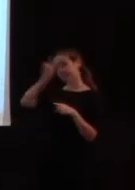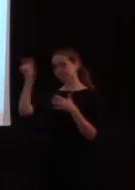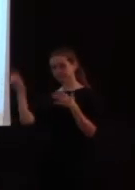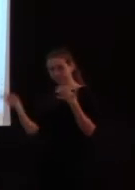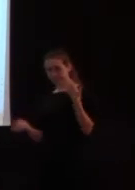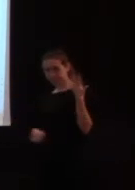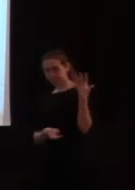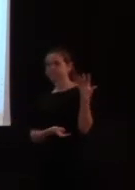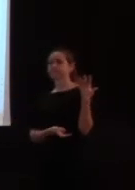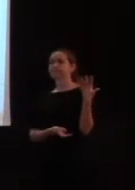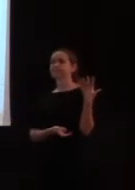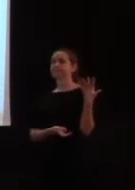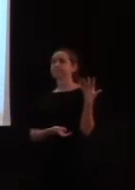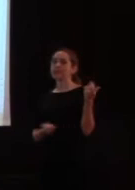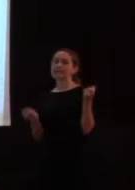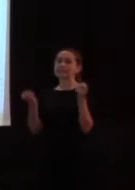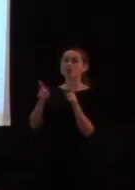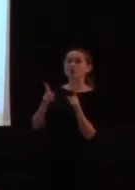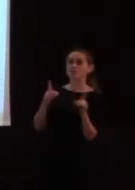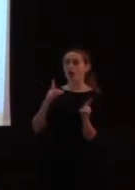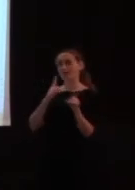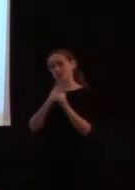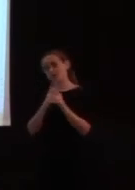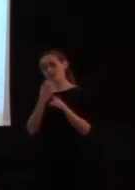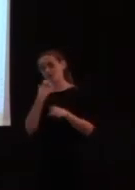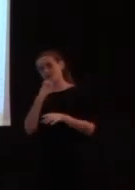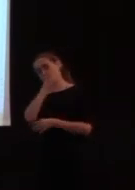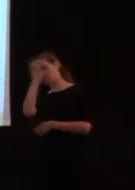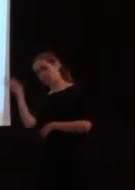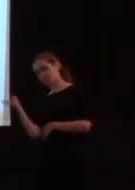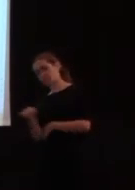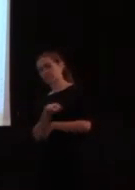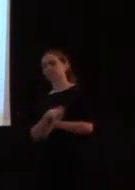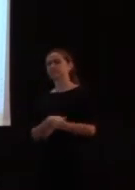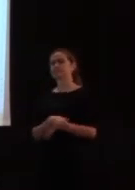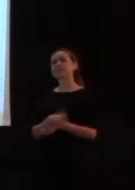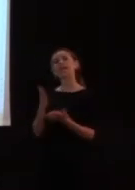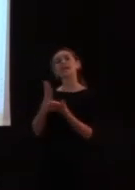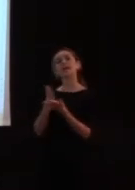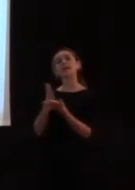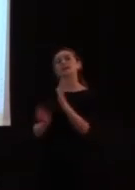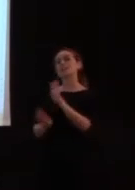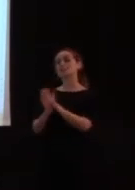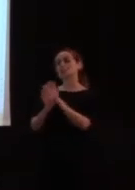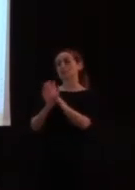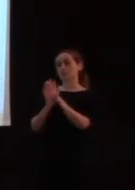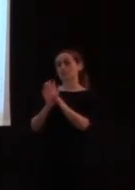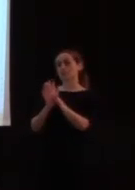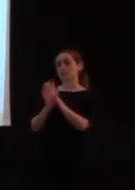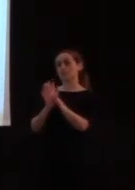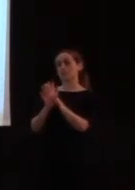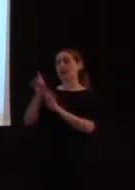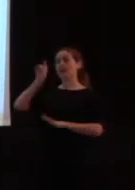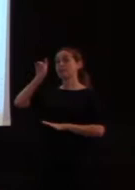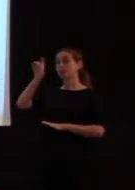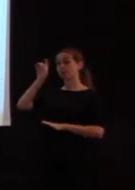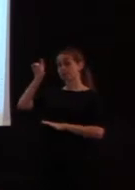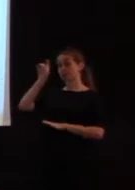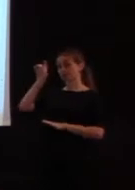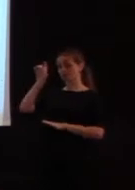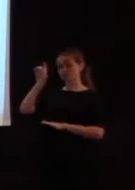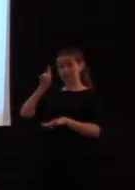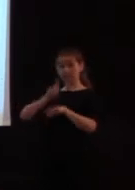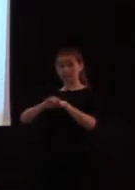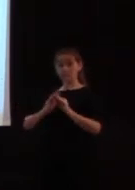Van diciendo una serie de sinónimos, antónimos, ejemplos, etc. Y la clase continúa. El profesor ha gastado dos minutos y medio,